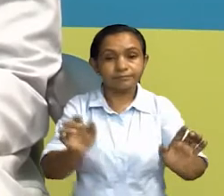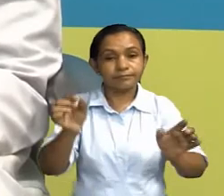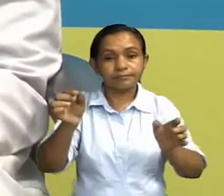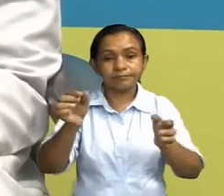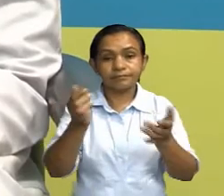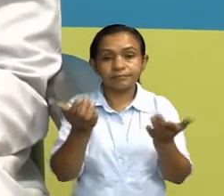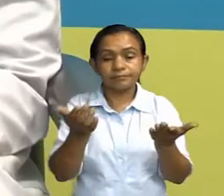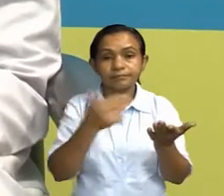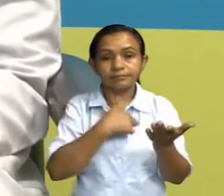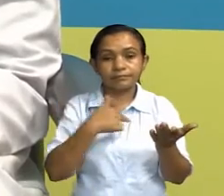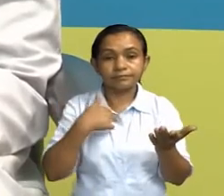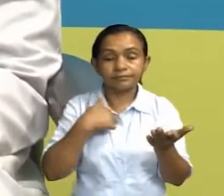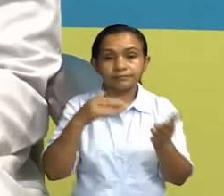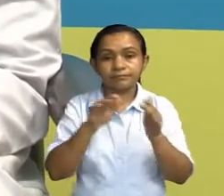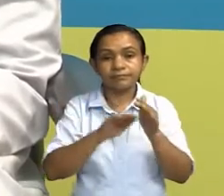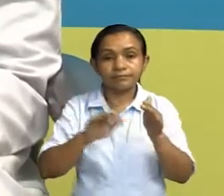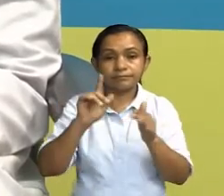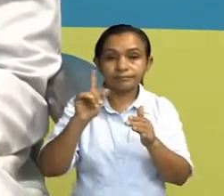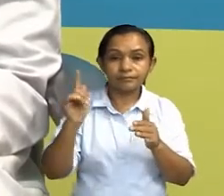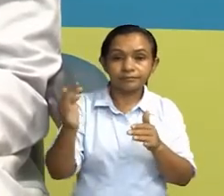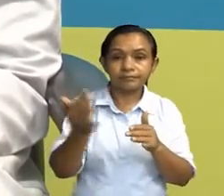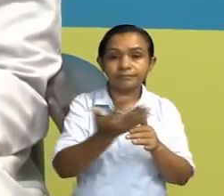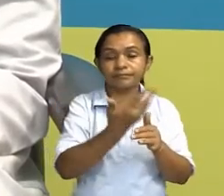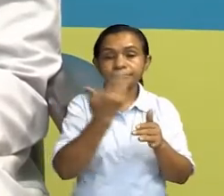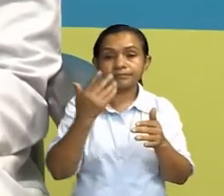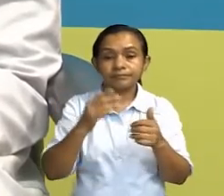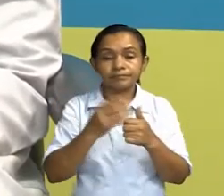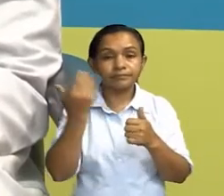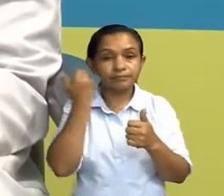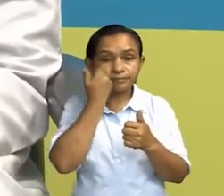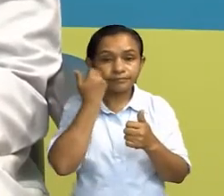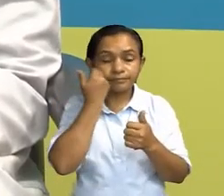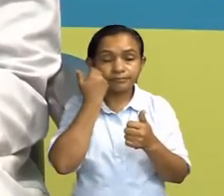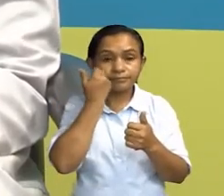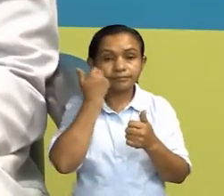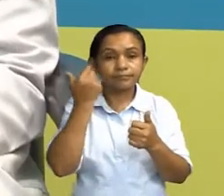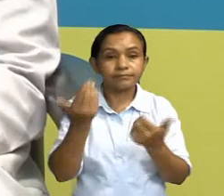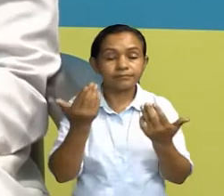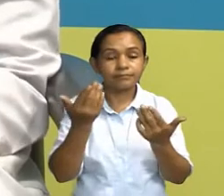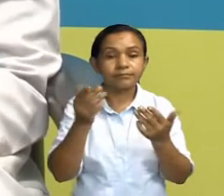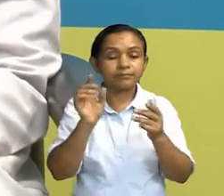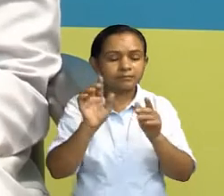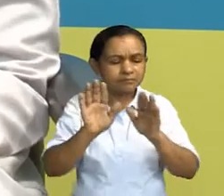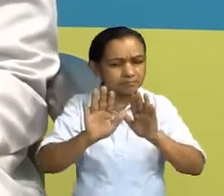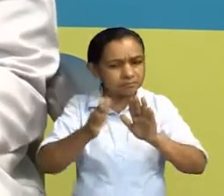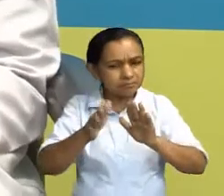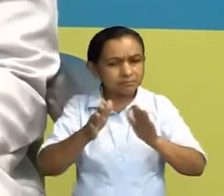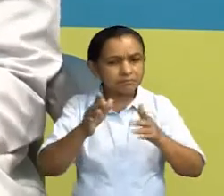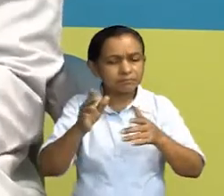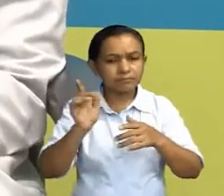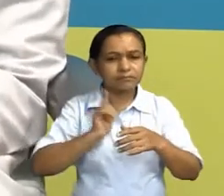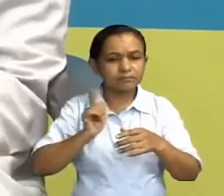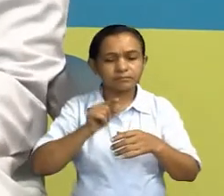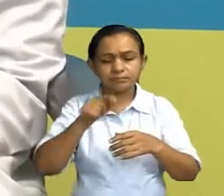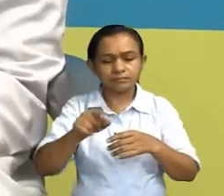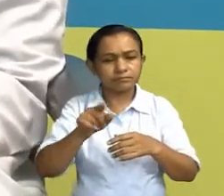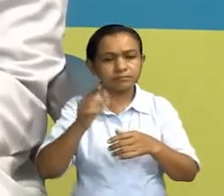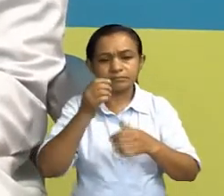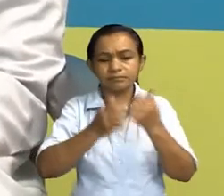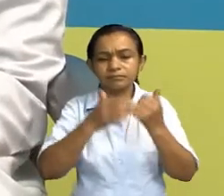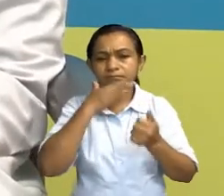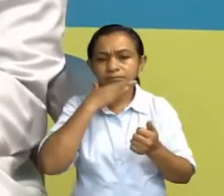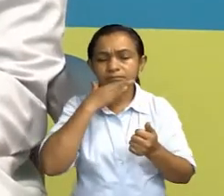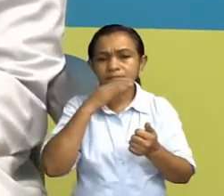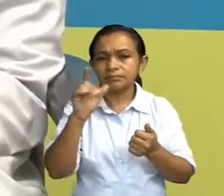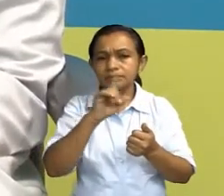Y la mayoría de las infecciones de este tipo son leves y no llegan a ese tipo de